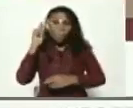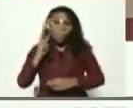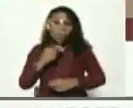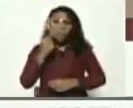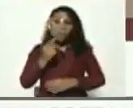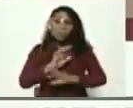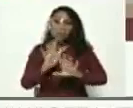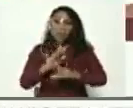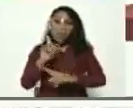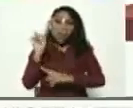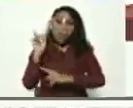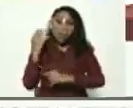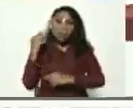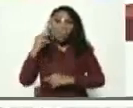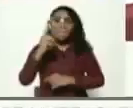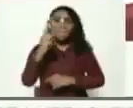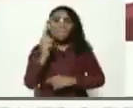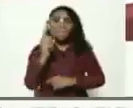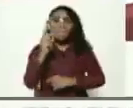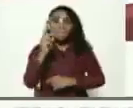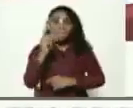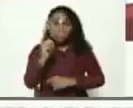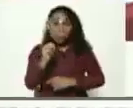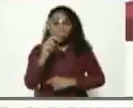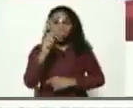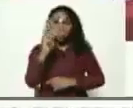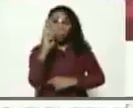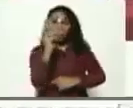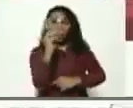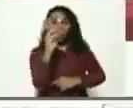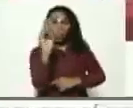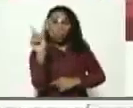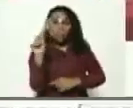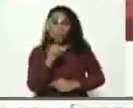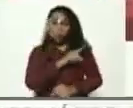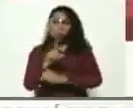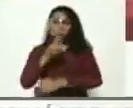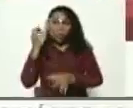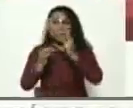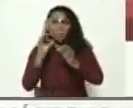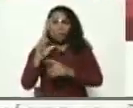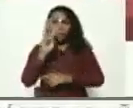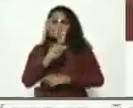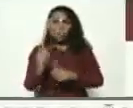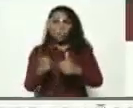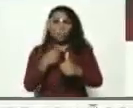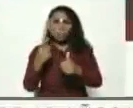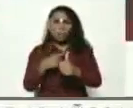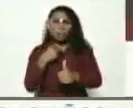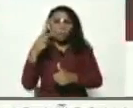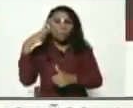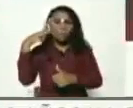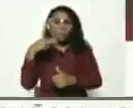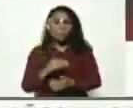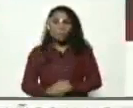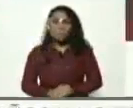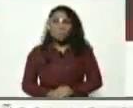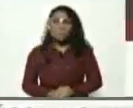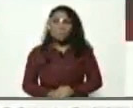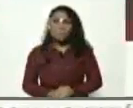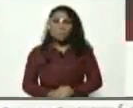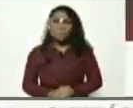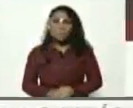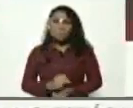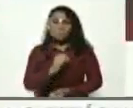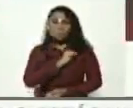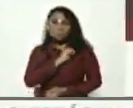era un mantuano. Ordenó juicios contra Piar y Padilla, dos de nuestros primeros mulatos. Temía